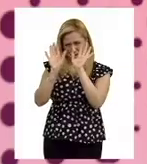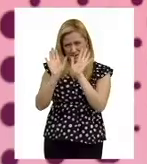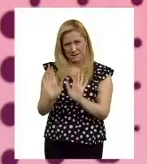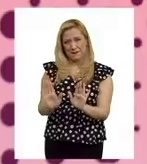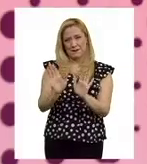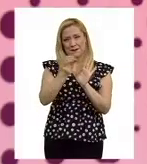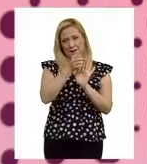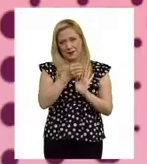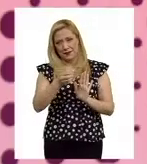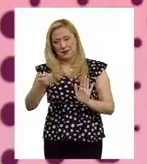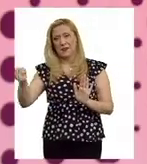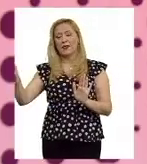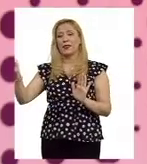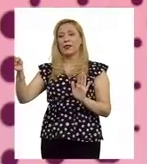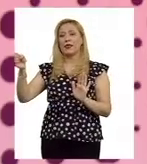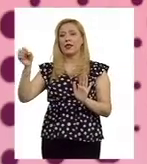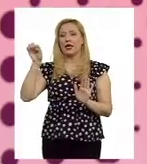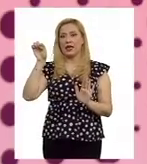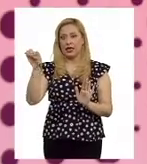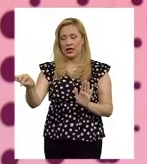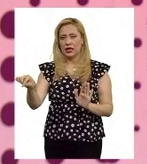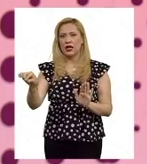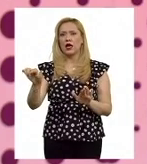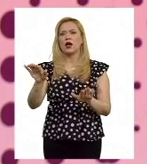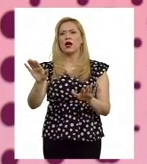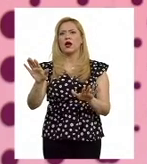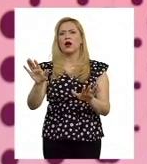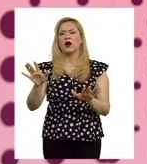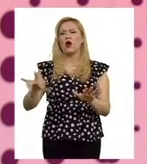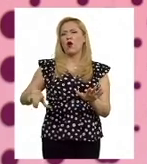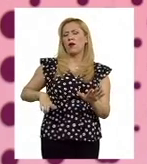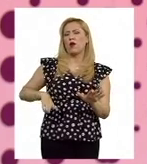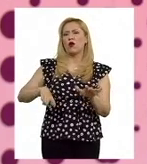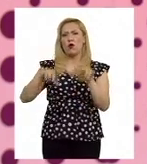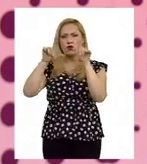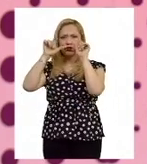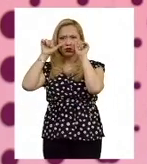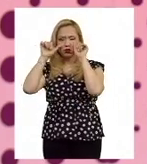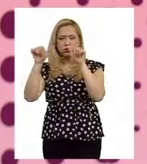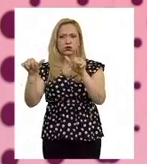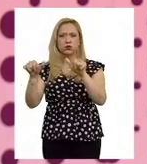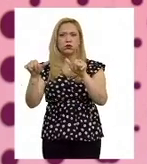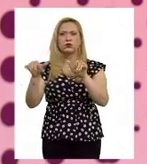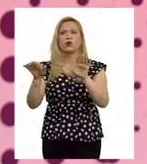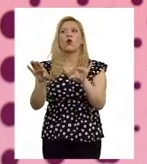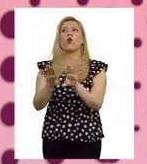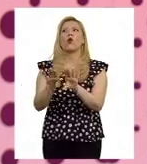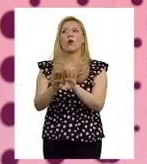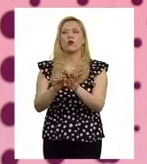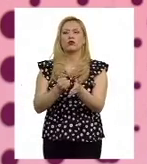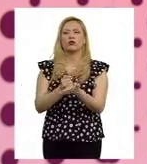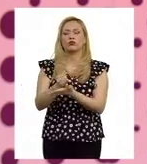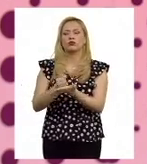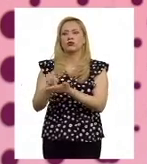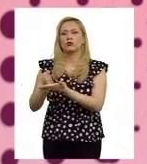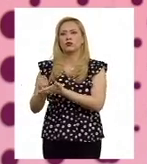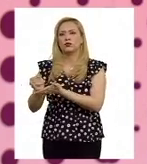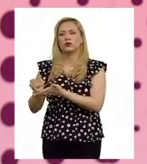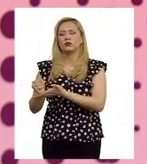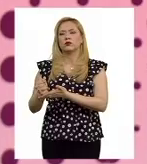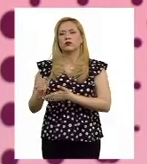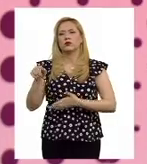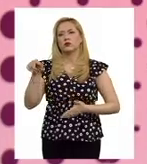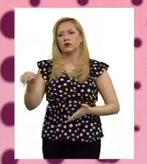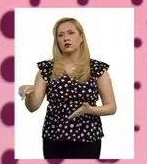retomar. Justo el impacto político de también, o más bien cómo decisiones políticas tienen